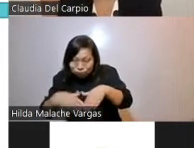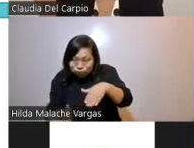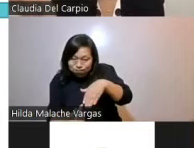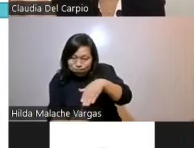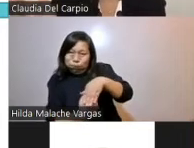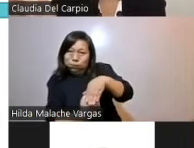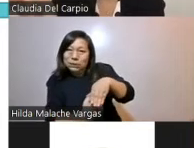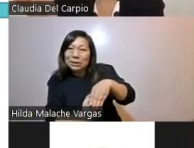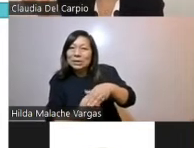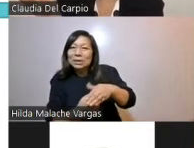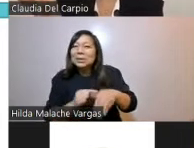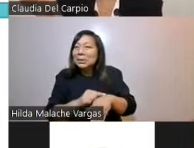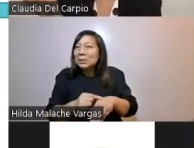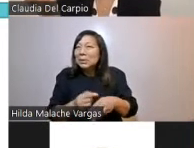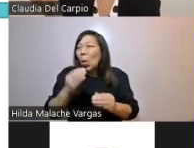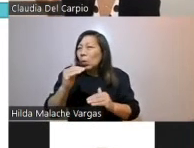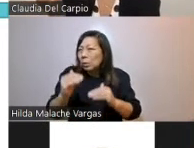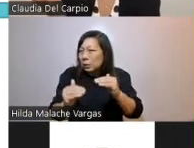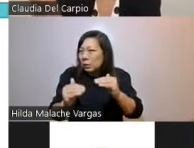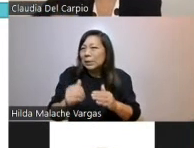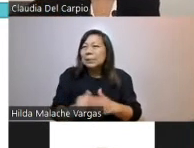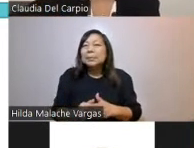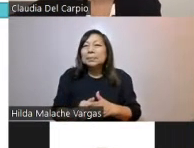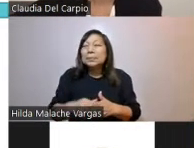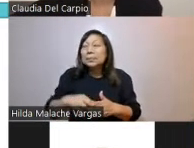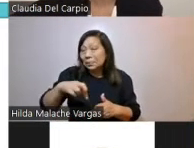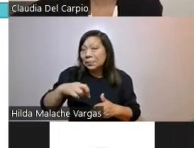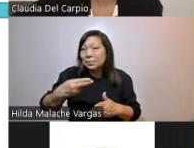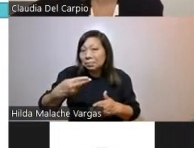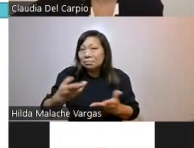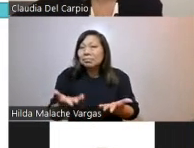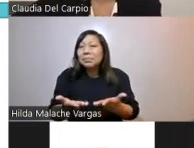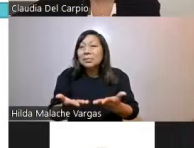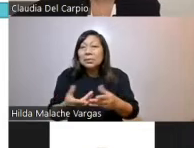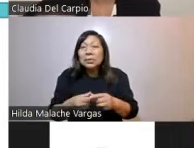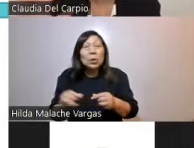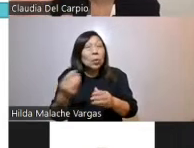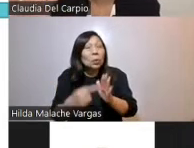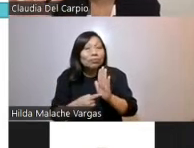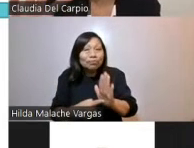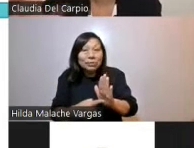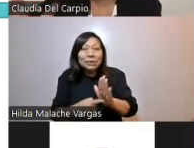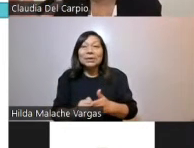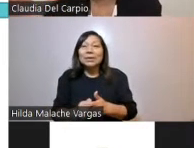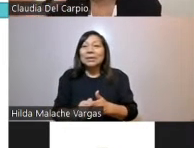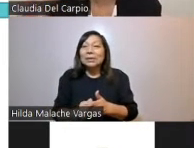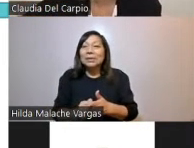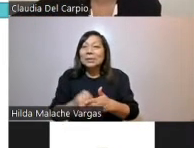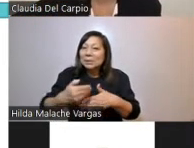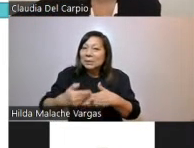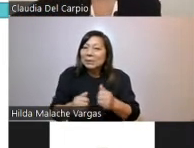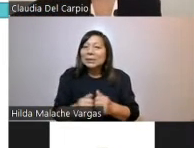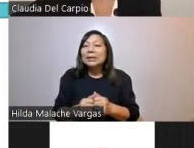entonces empeora o altera el pH vaginal solo por su presencia prolongada de la sangre